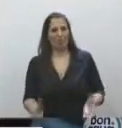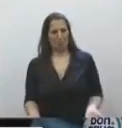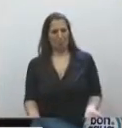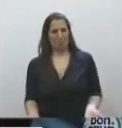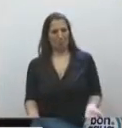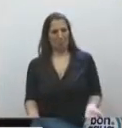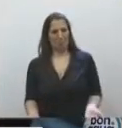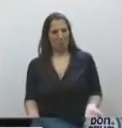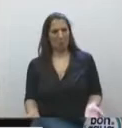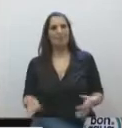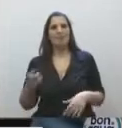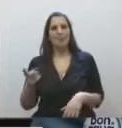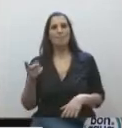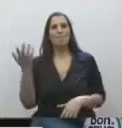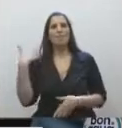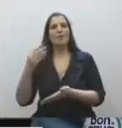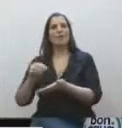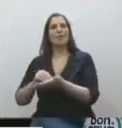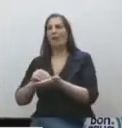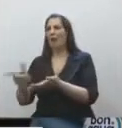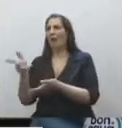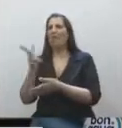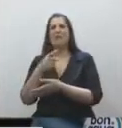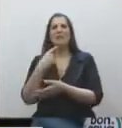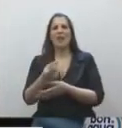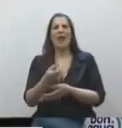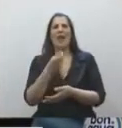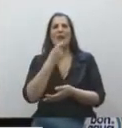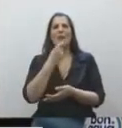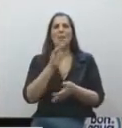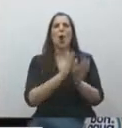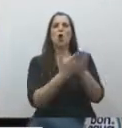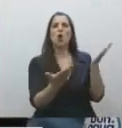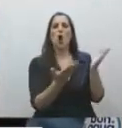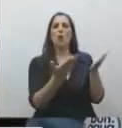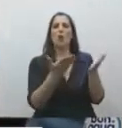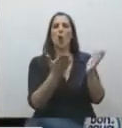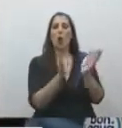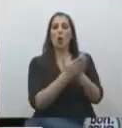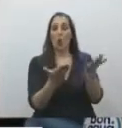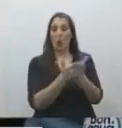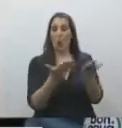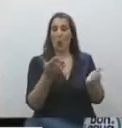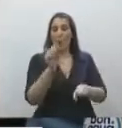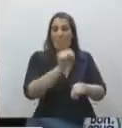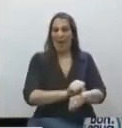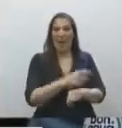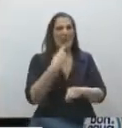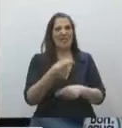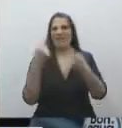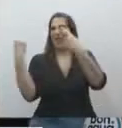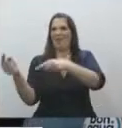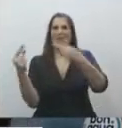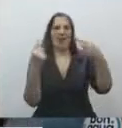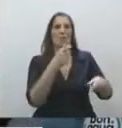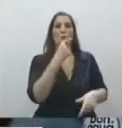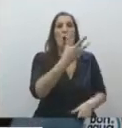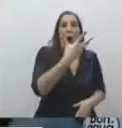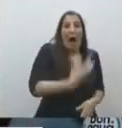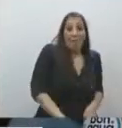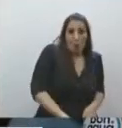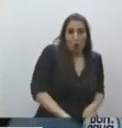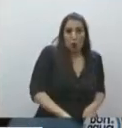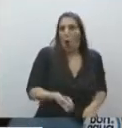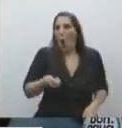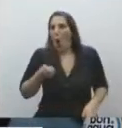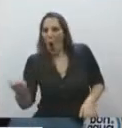editorial, de X Editorial. Ajá. Y estábamos estudiando la Primera, la Segunda Guerra Mundial, y yo veía o leía